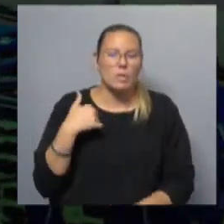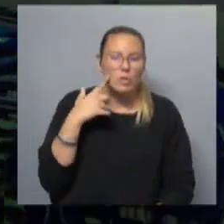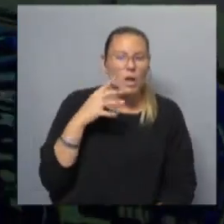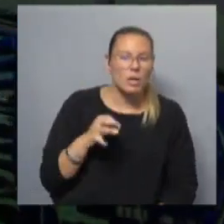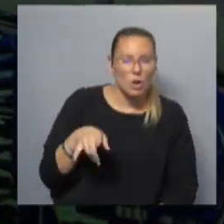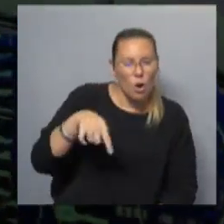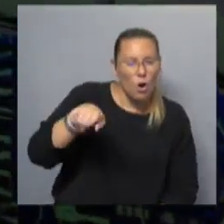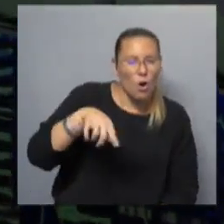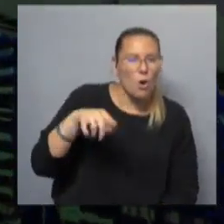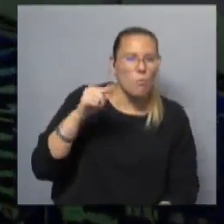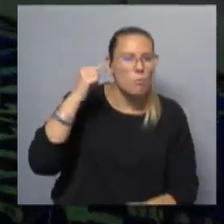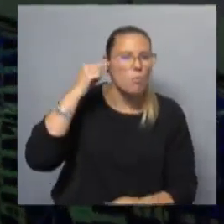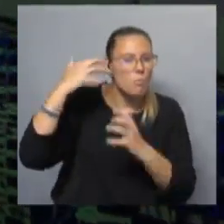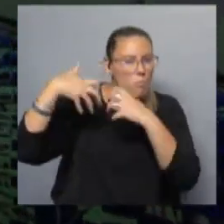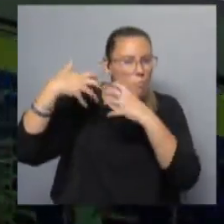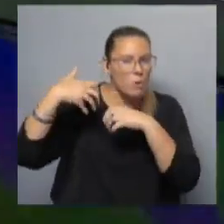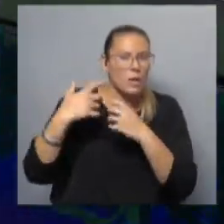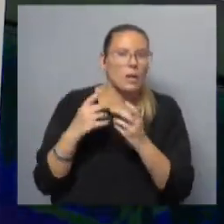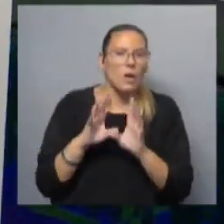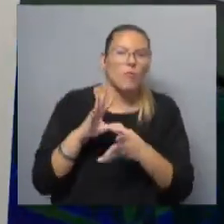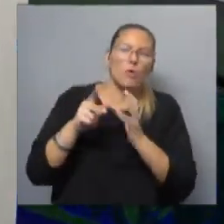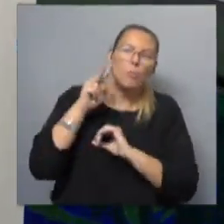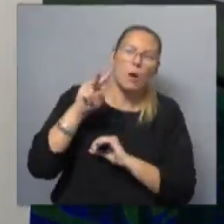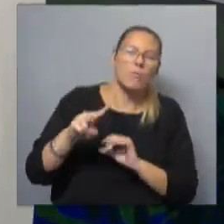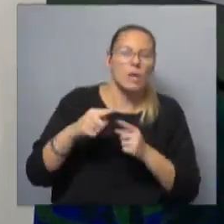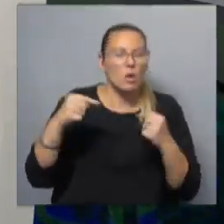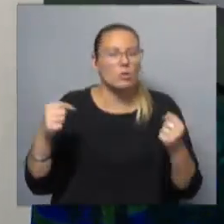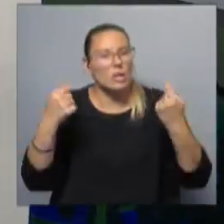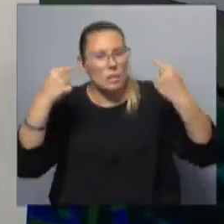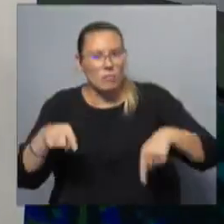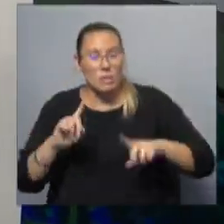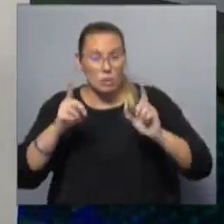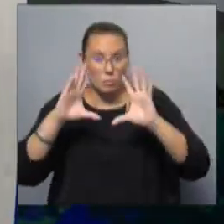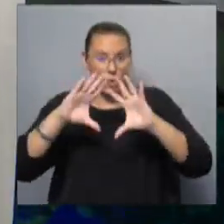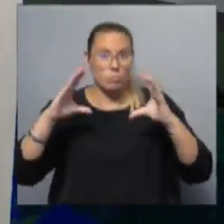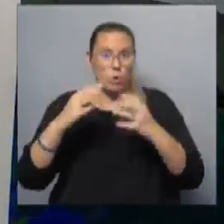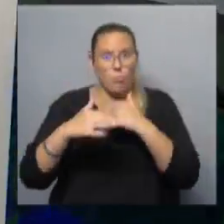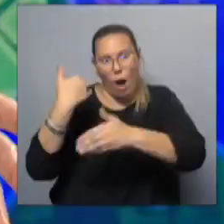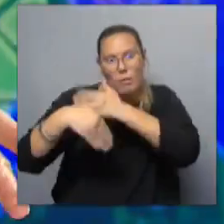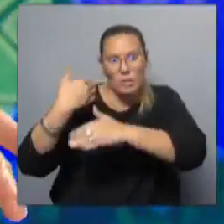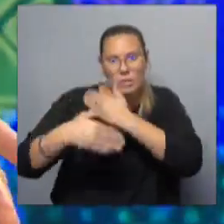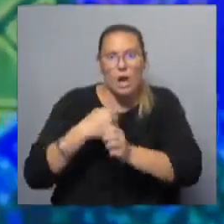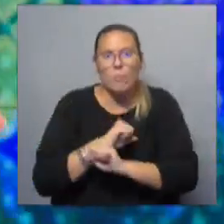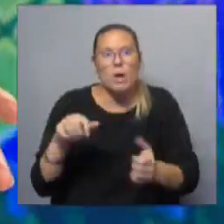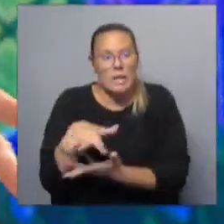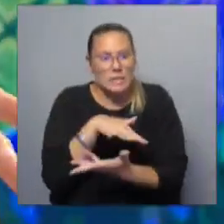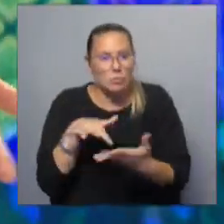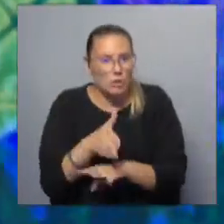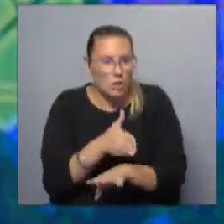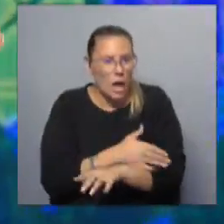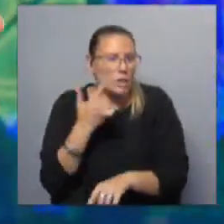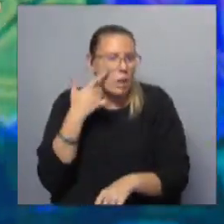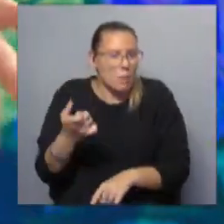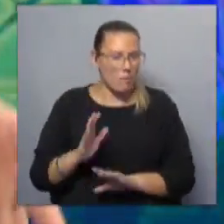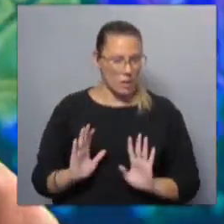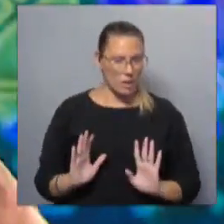que en algún momento la cabeza empieza a mirar el mundo desde otro lugar. No, y aparte tiene como una cabeza como adelantada a todo lo que puede suceder. Por eso, exactamente. ¿Entendés? No,